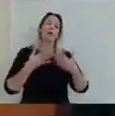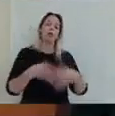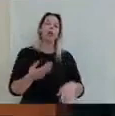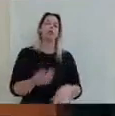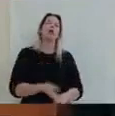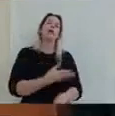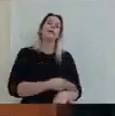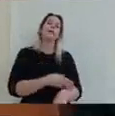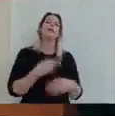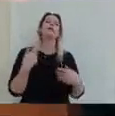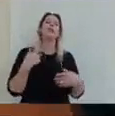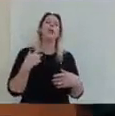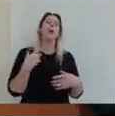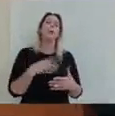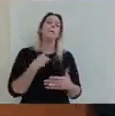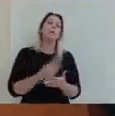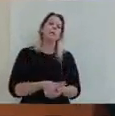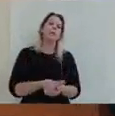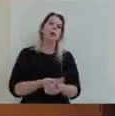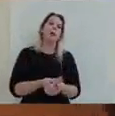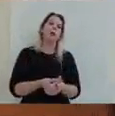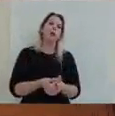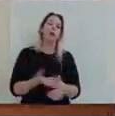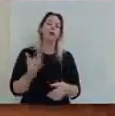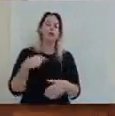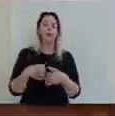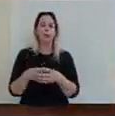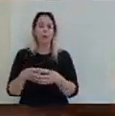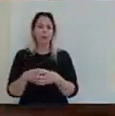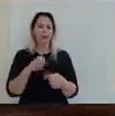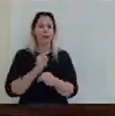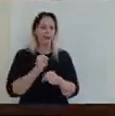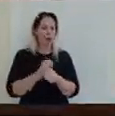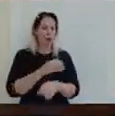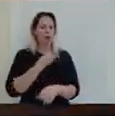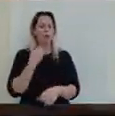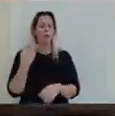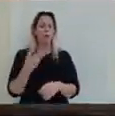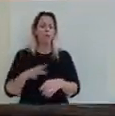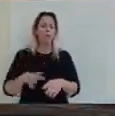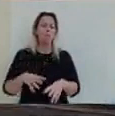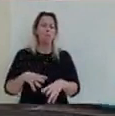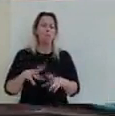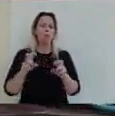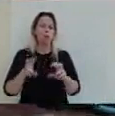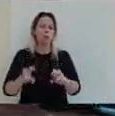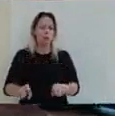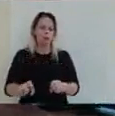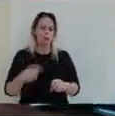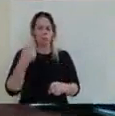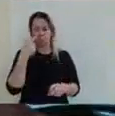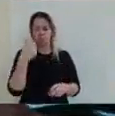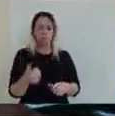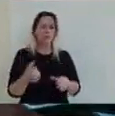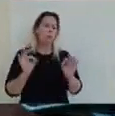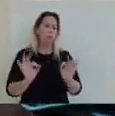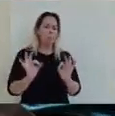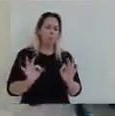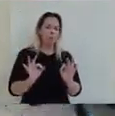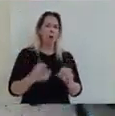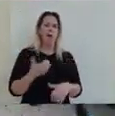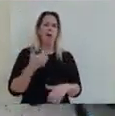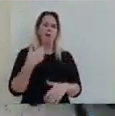previamente en las comisiones. Después, cuando se vaya a votar lo tratado, se somete a votación el